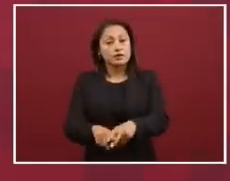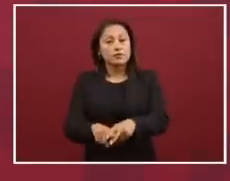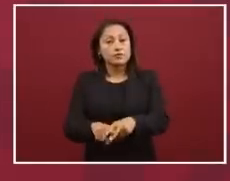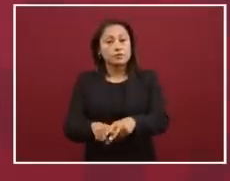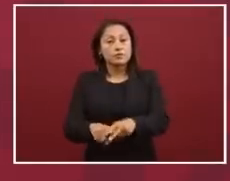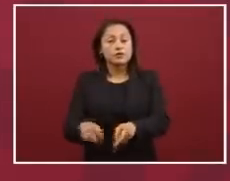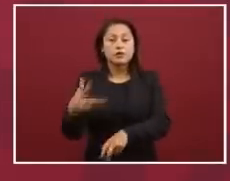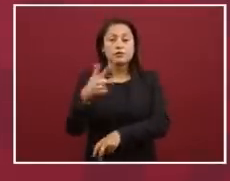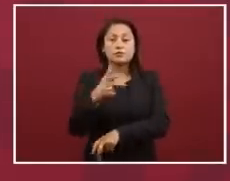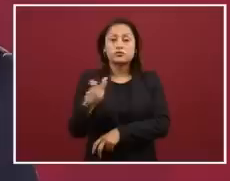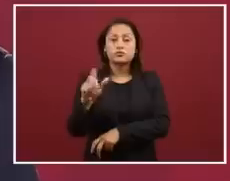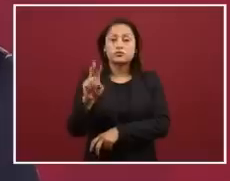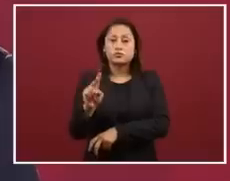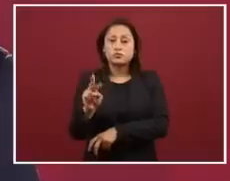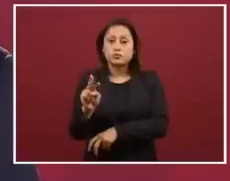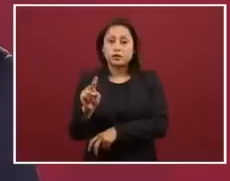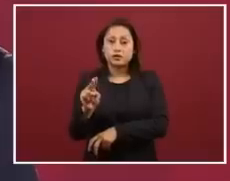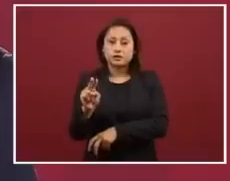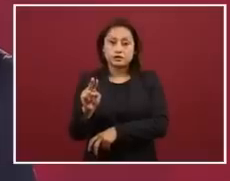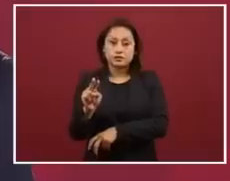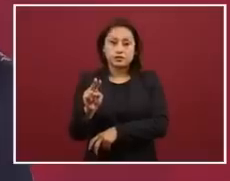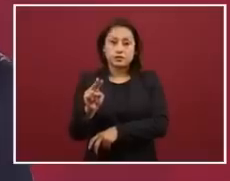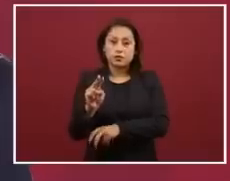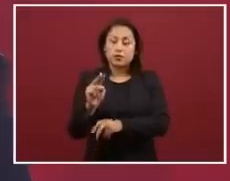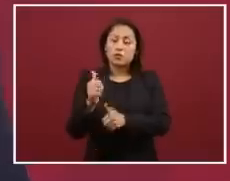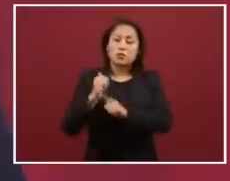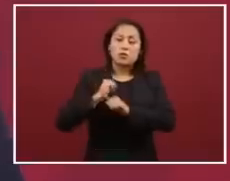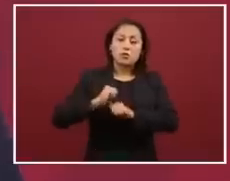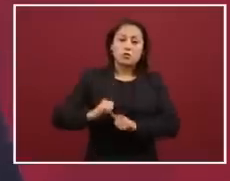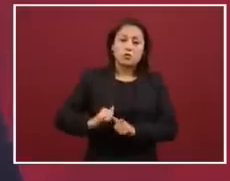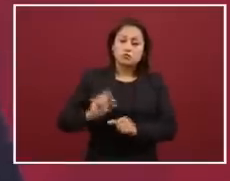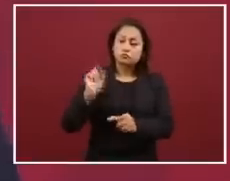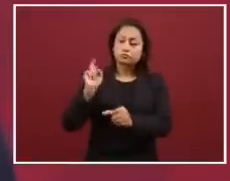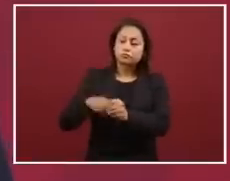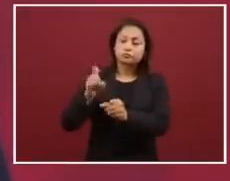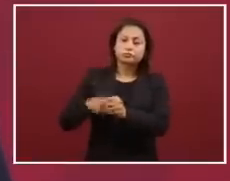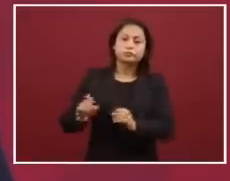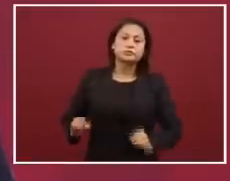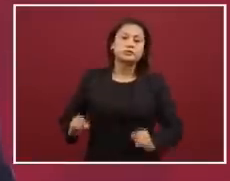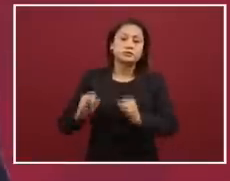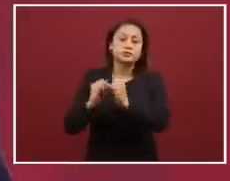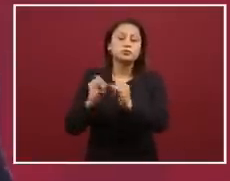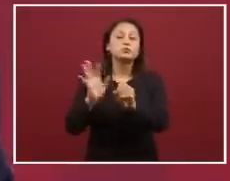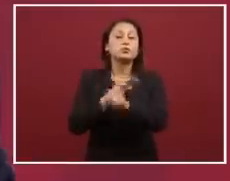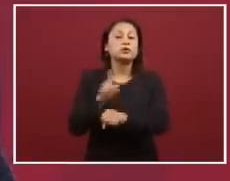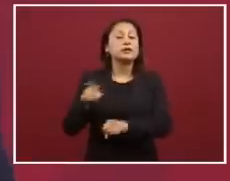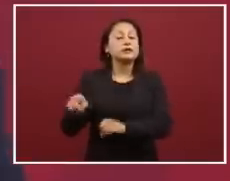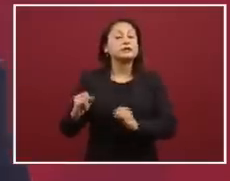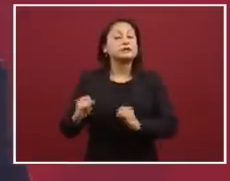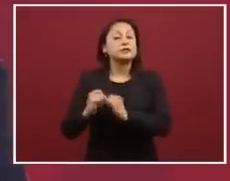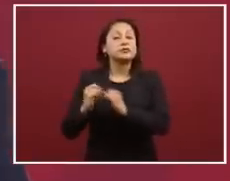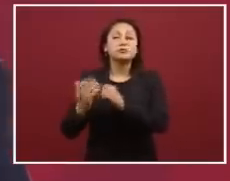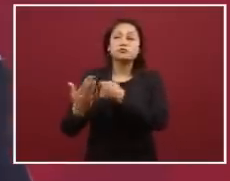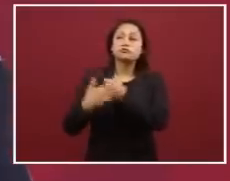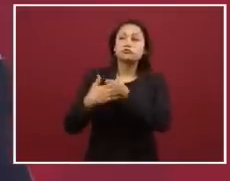825 elementos al Instituto Nacional de Migración, porque no tenía el personal suficiente, y ese ha sido uno de los grandes problemas que hemos tenido.